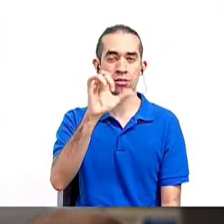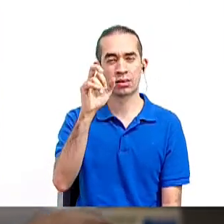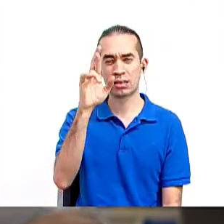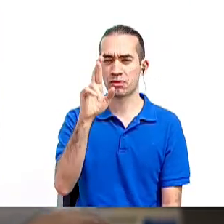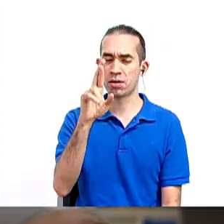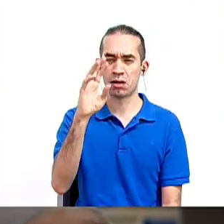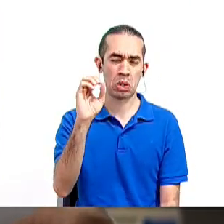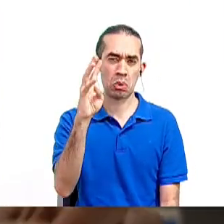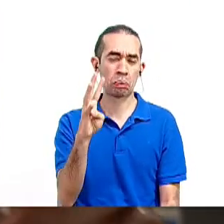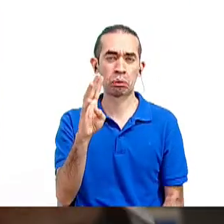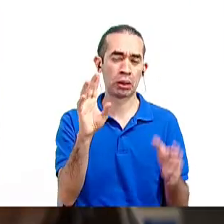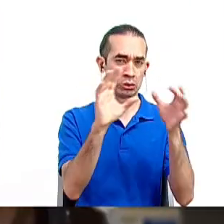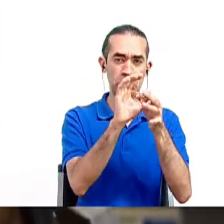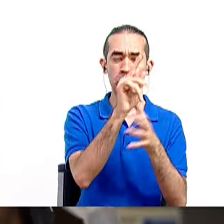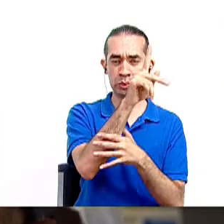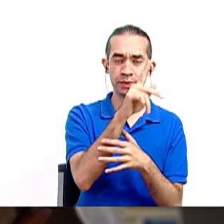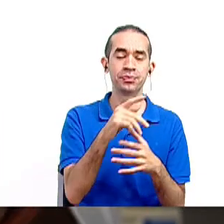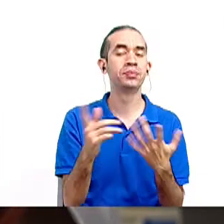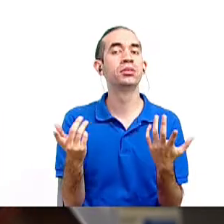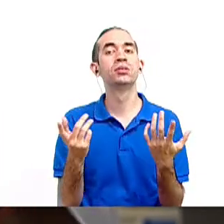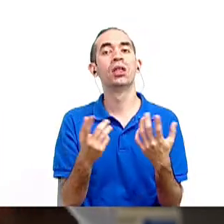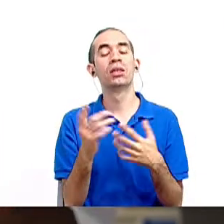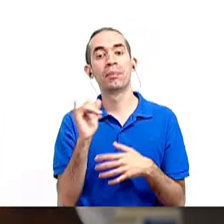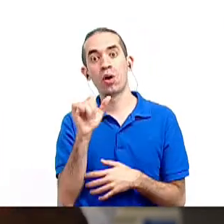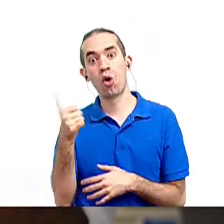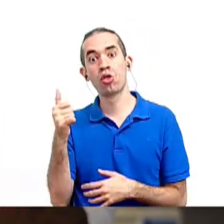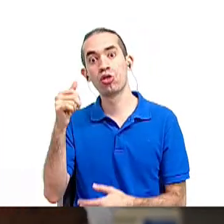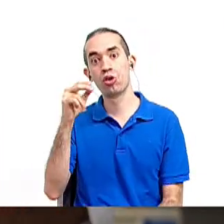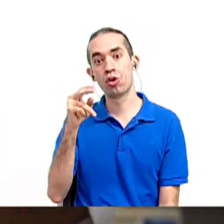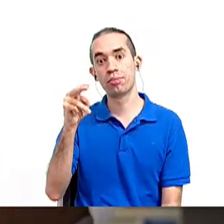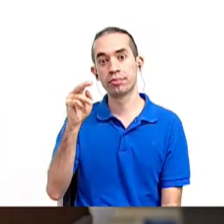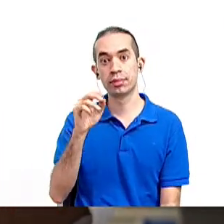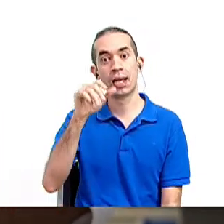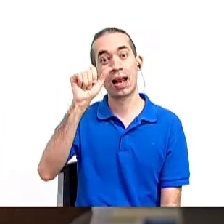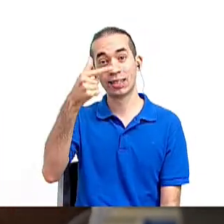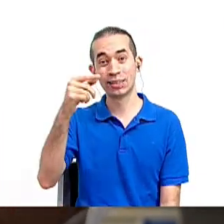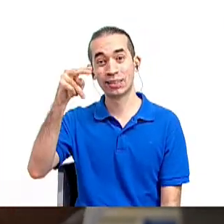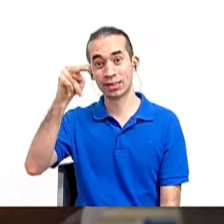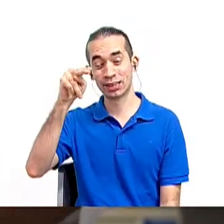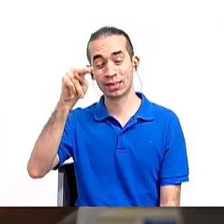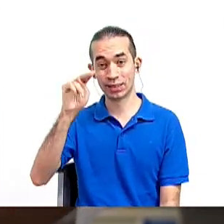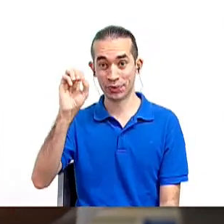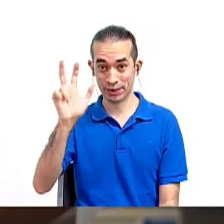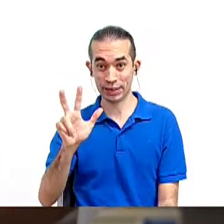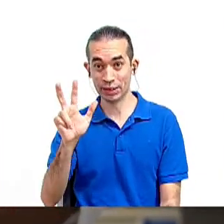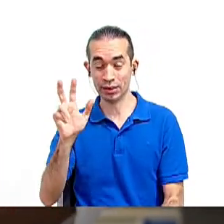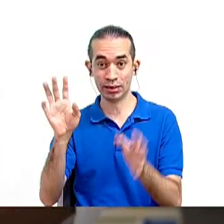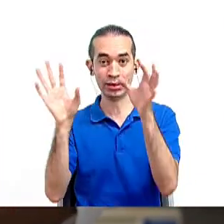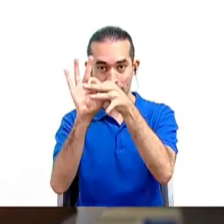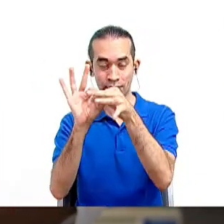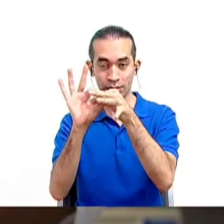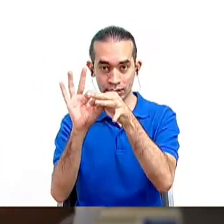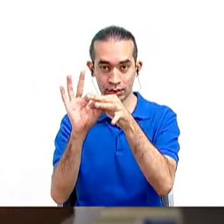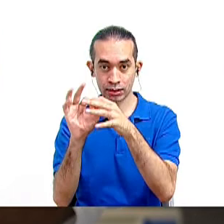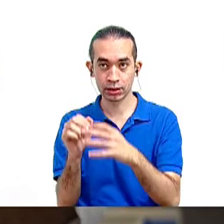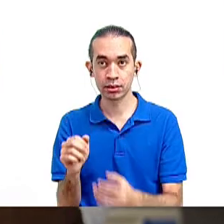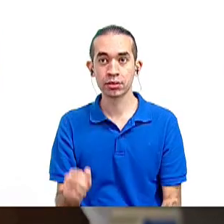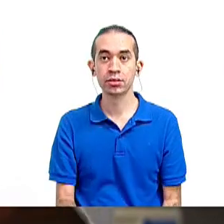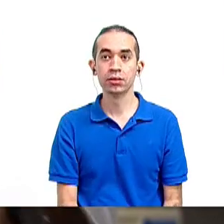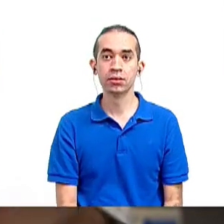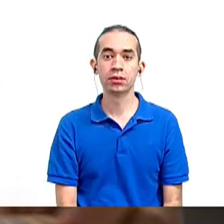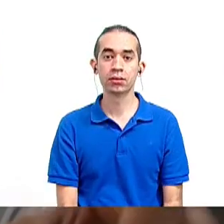plata disueltos en agua ambos. Y vamos a poner en este otro el cromato de